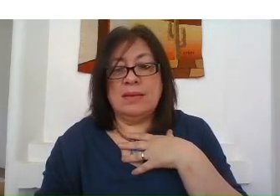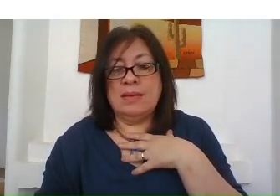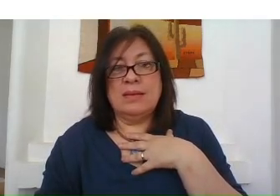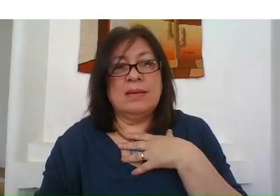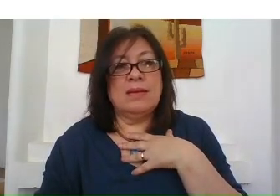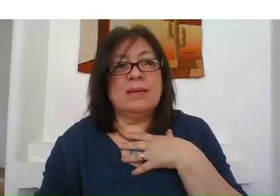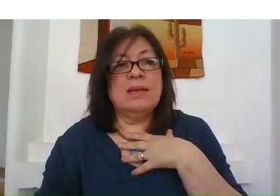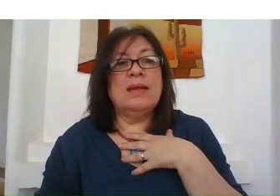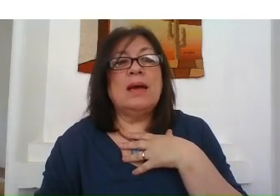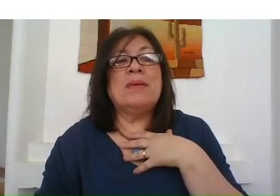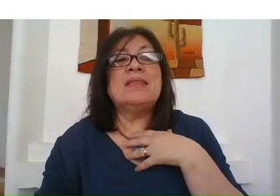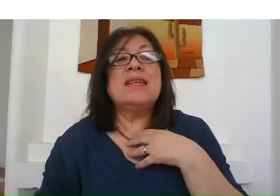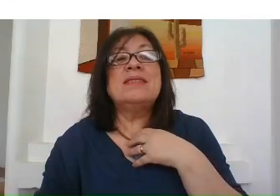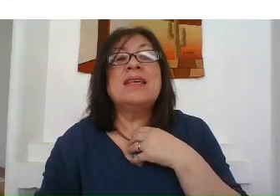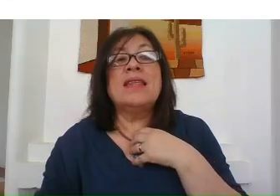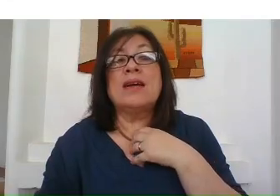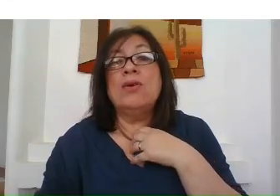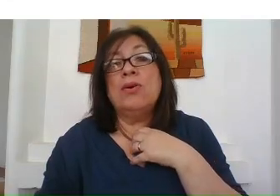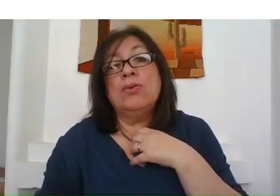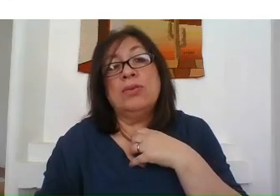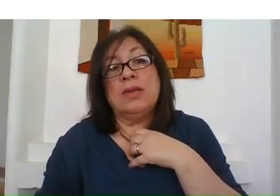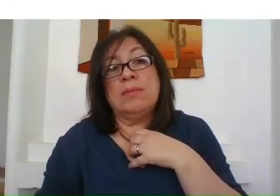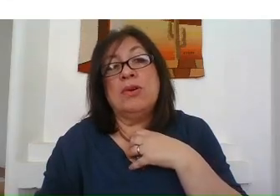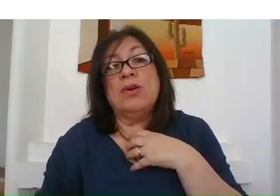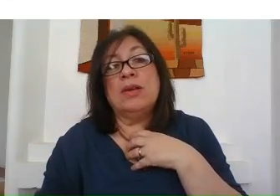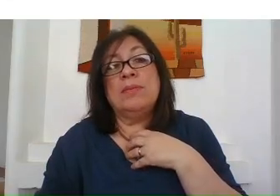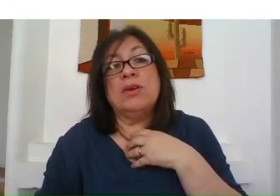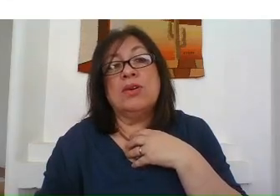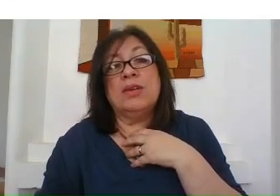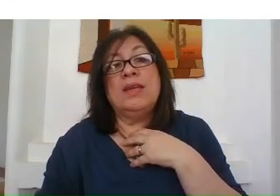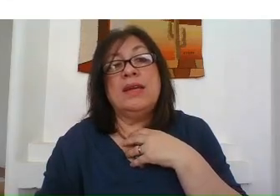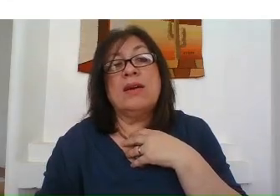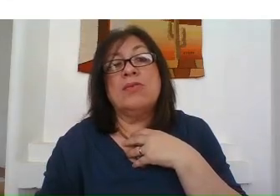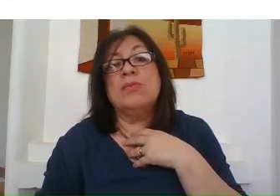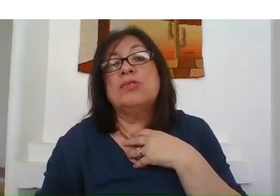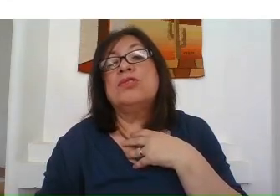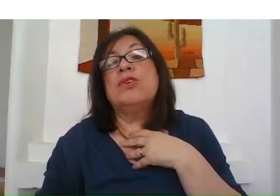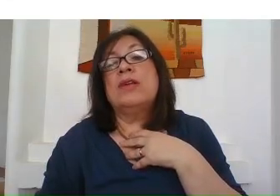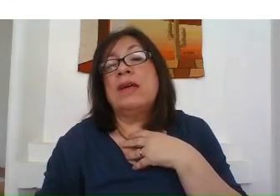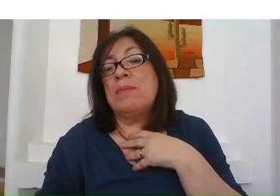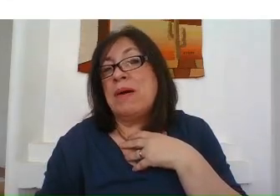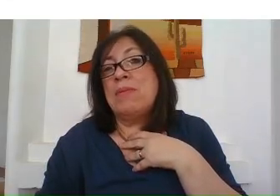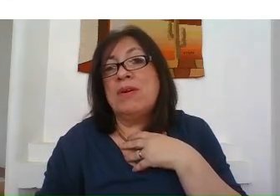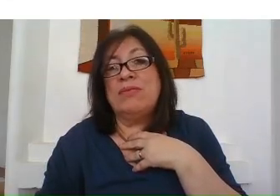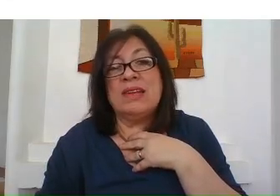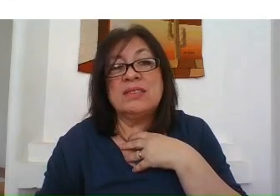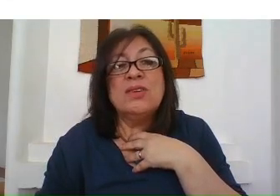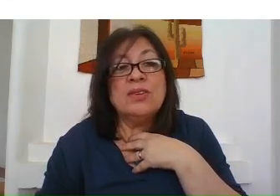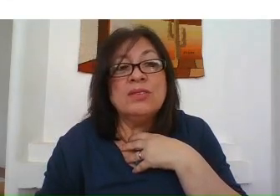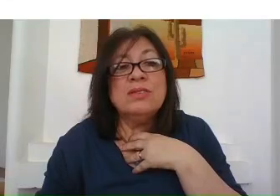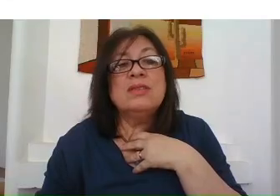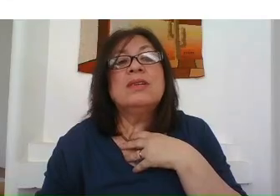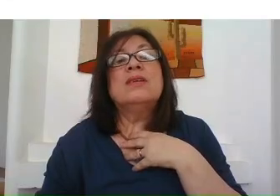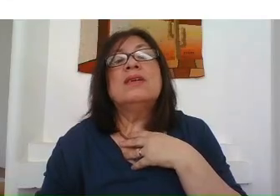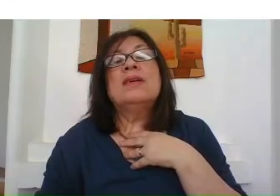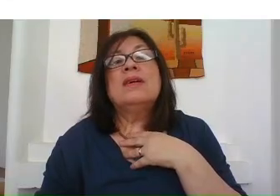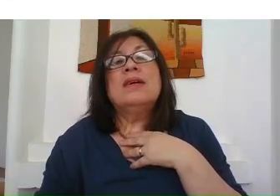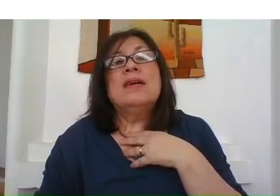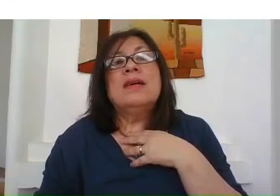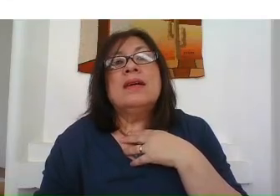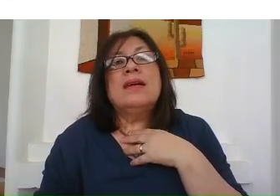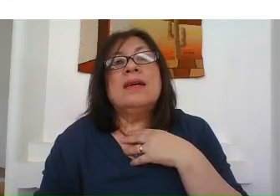También la presencia de clonus, temblores, mioclonías, convulsiones, espasmos en flexión.